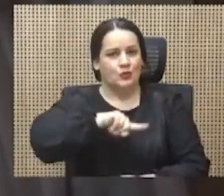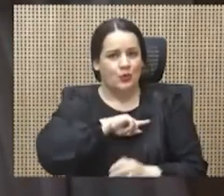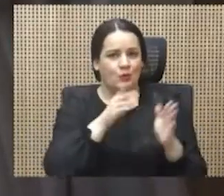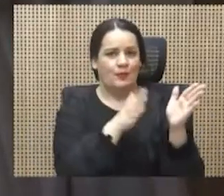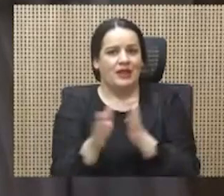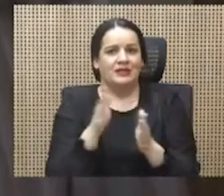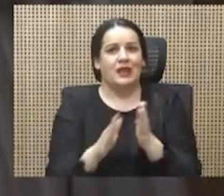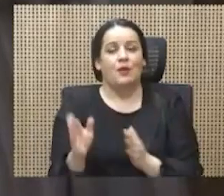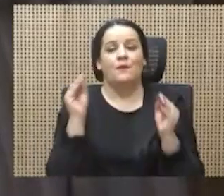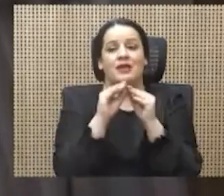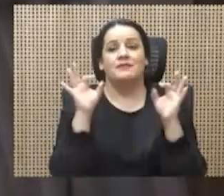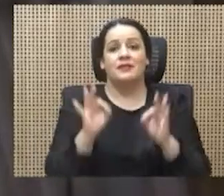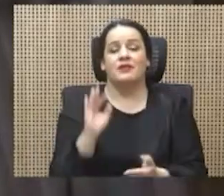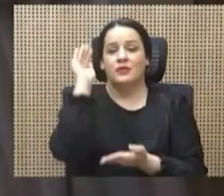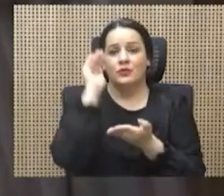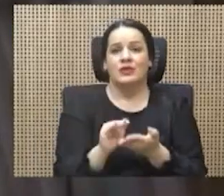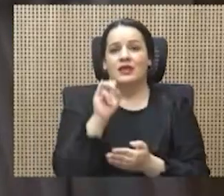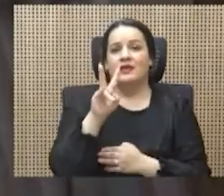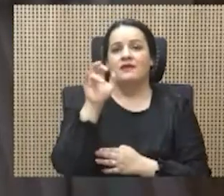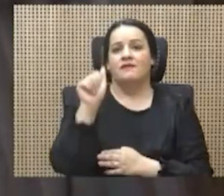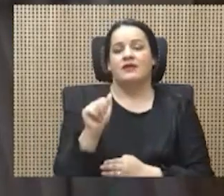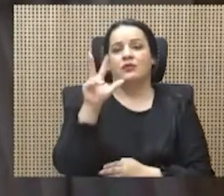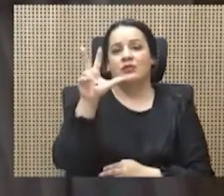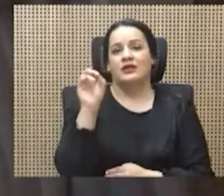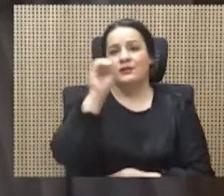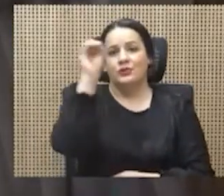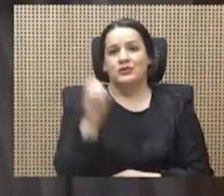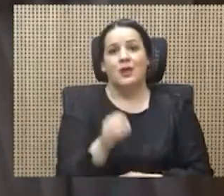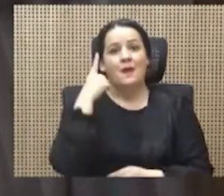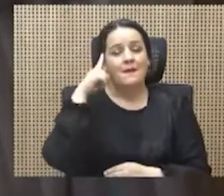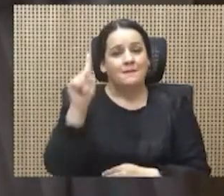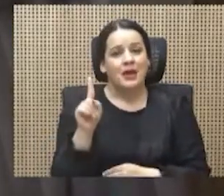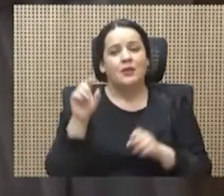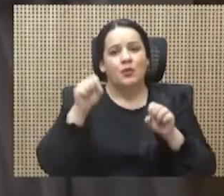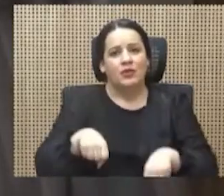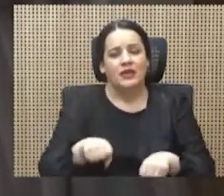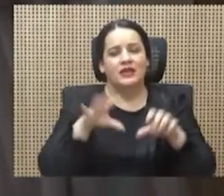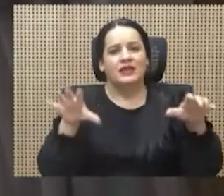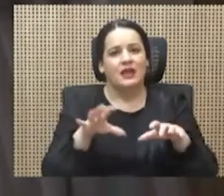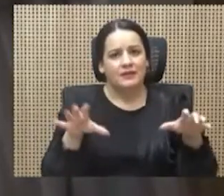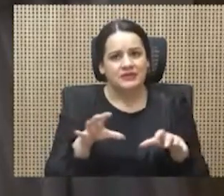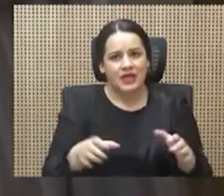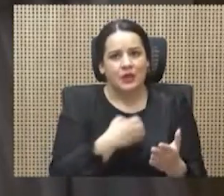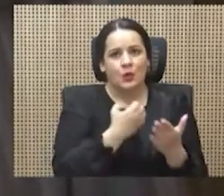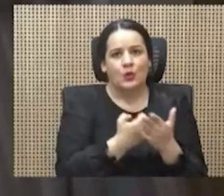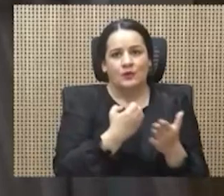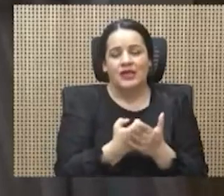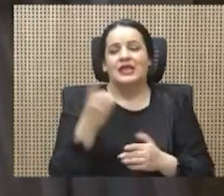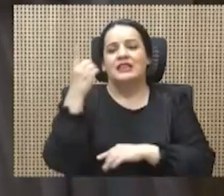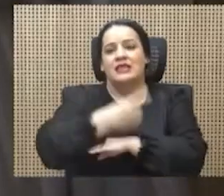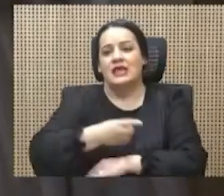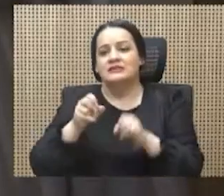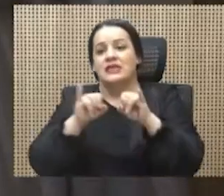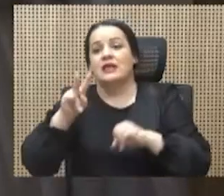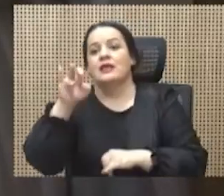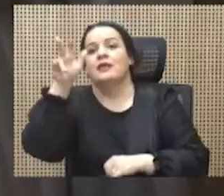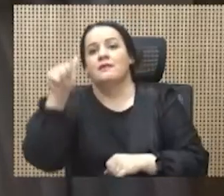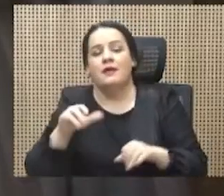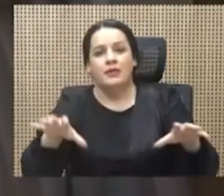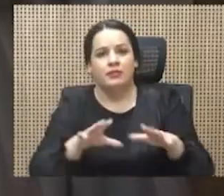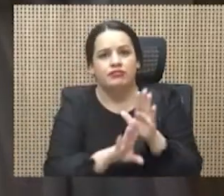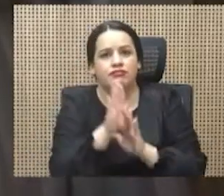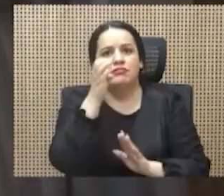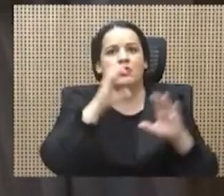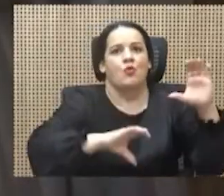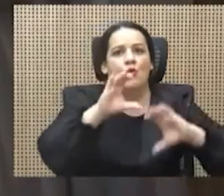bien reducir el IVA, por ejemplo, en un 30% para dinamizar la economía, realizar días sin IVA para reactivar la actividad comercial, con